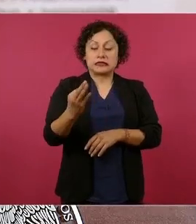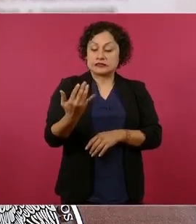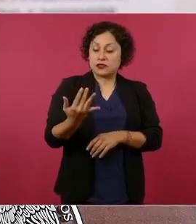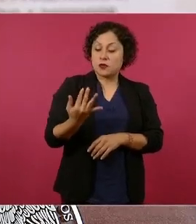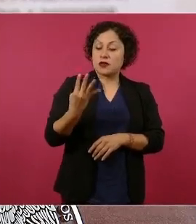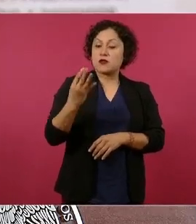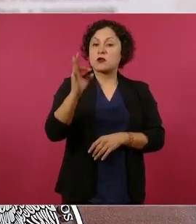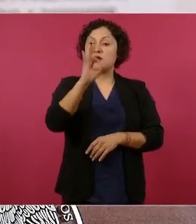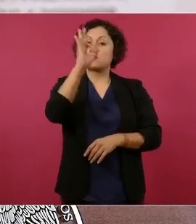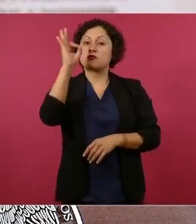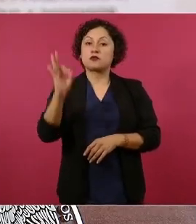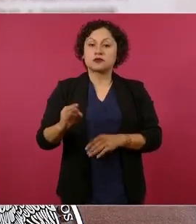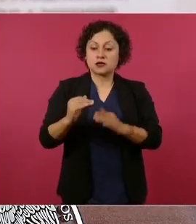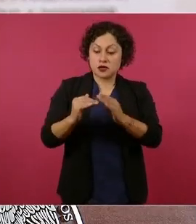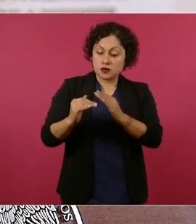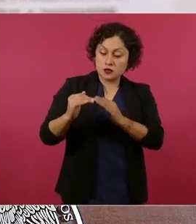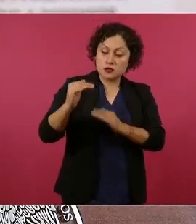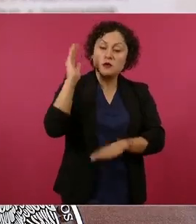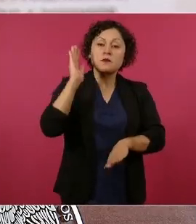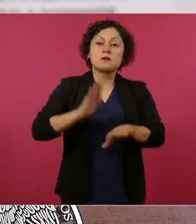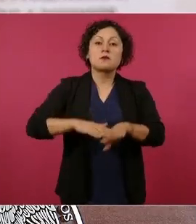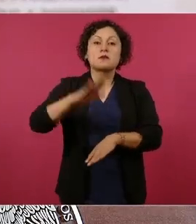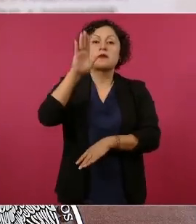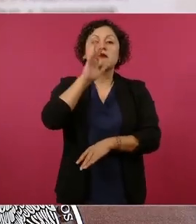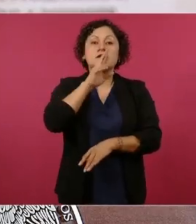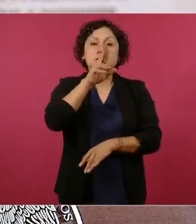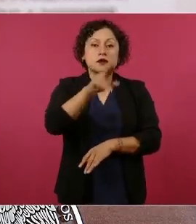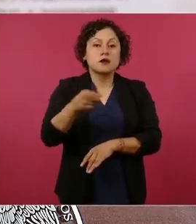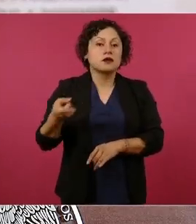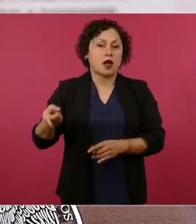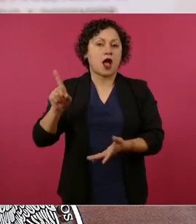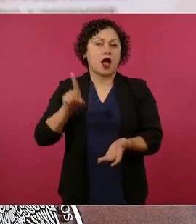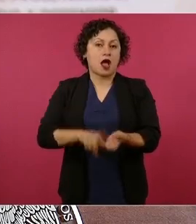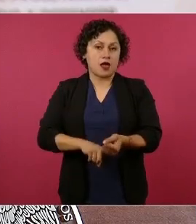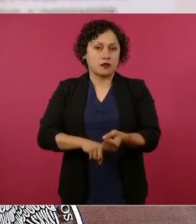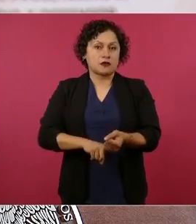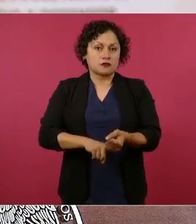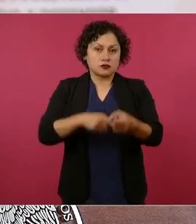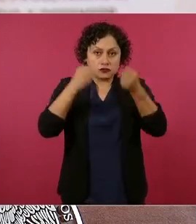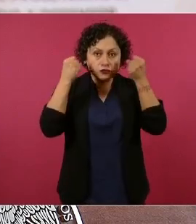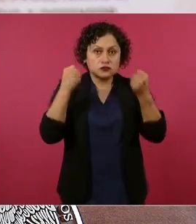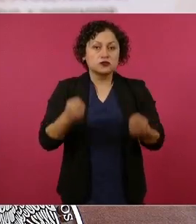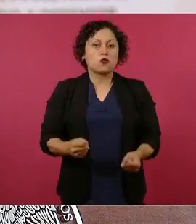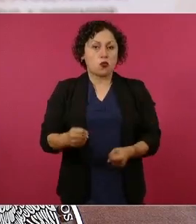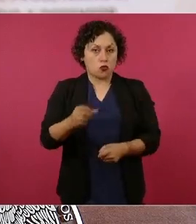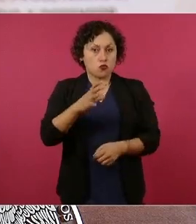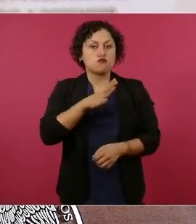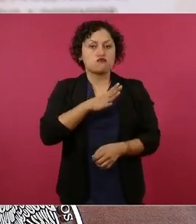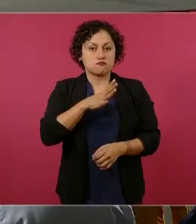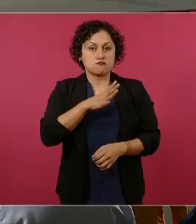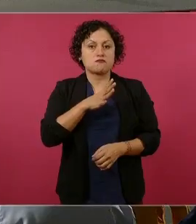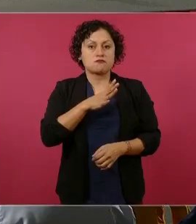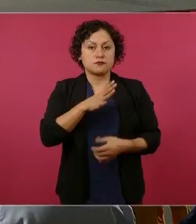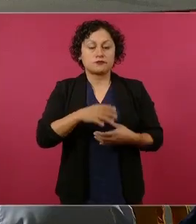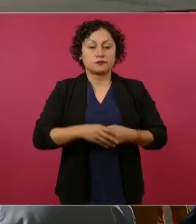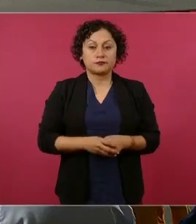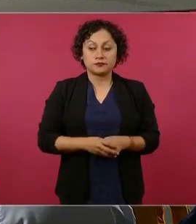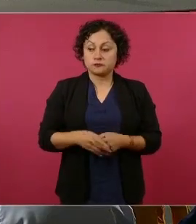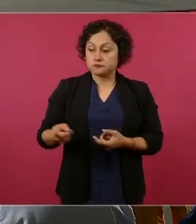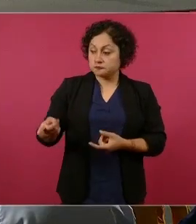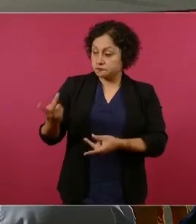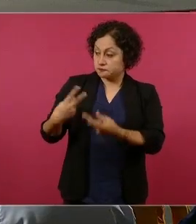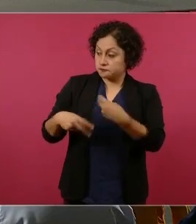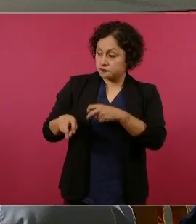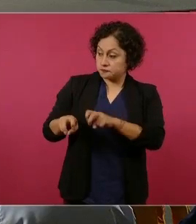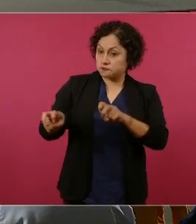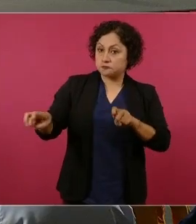54%, garantizando las condiciones de seguridad y confiabilidad del sistema eléctrico. Me acompañan para